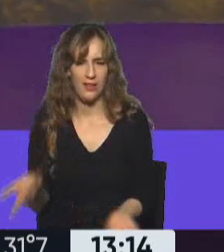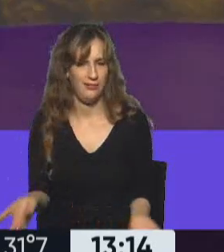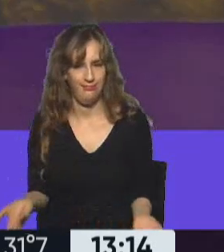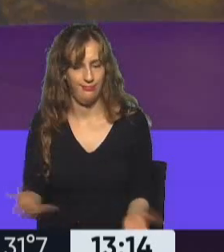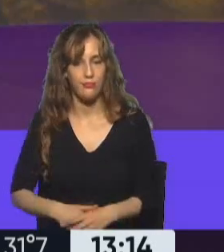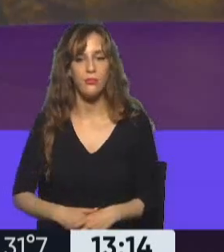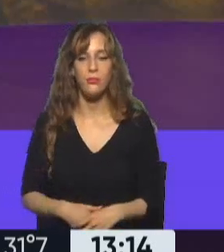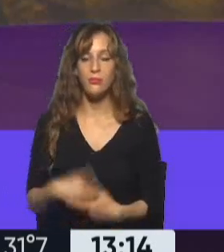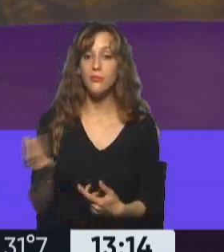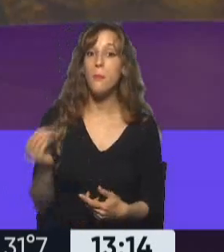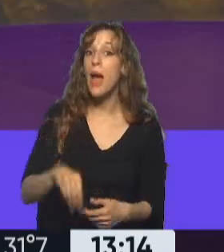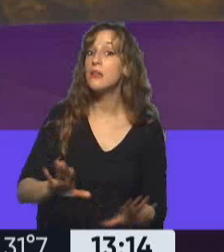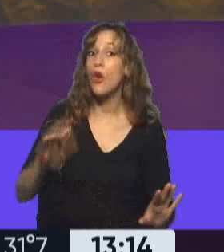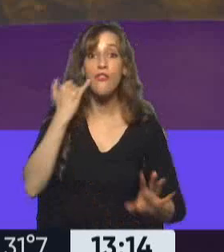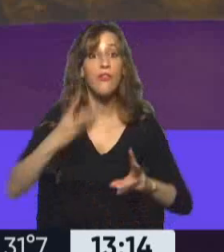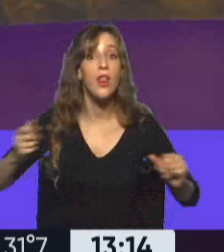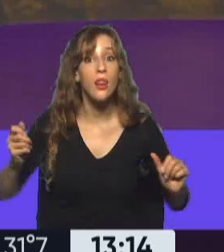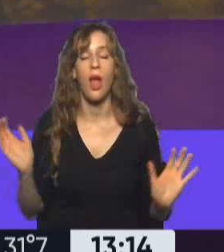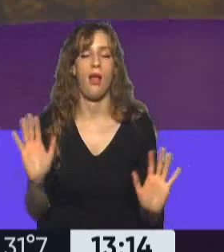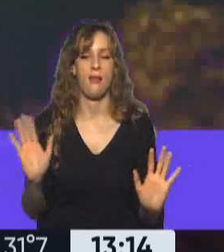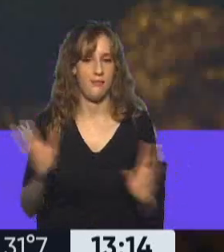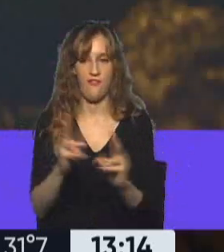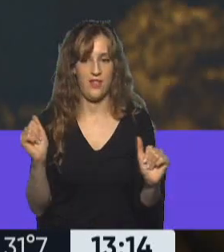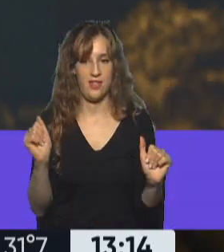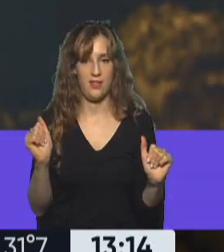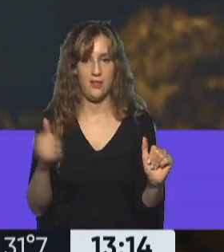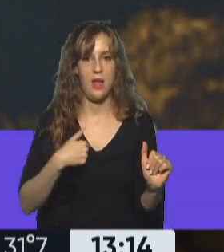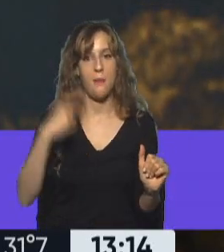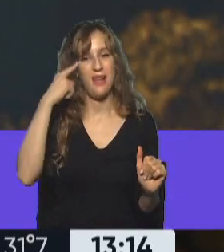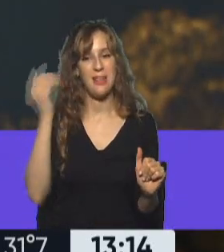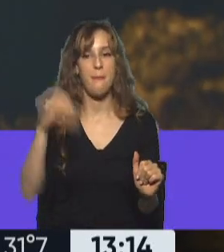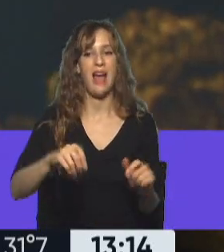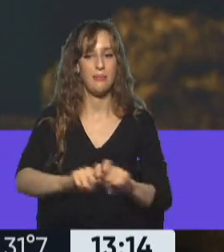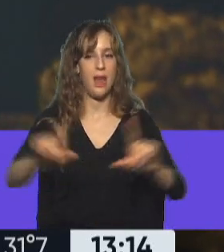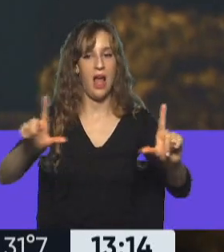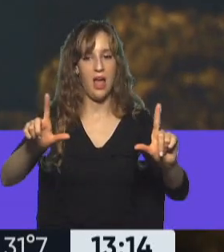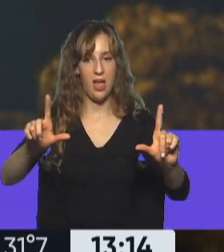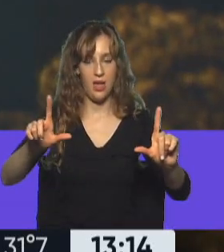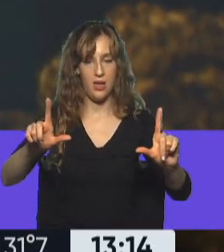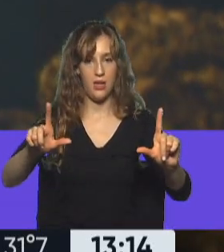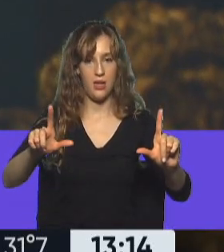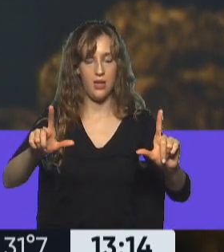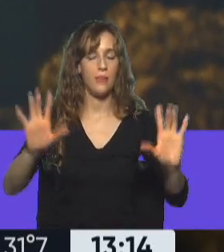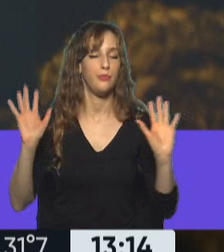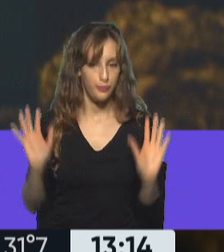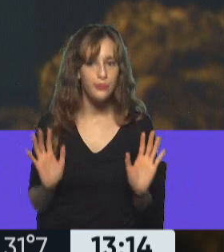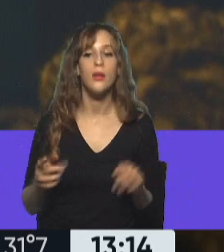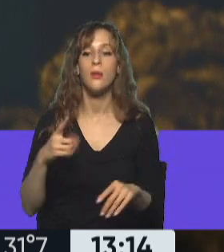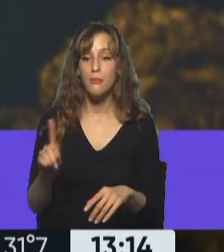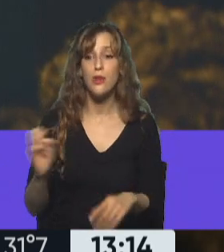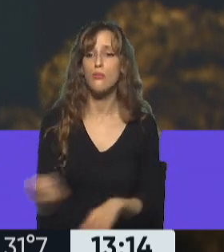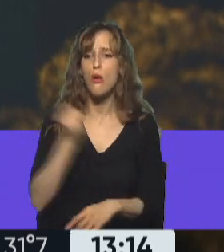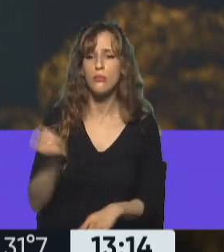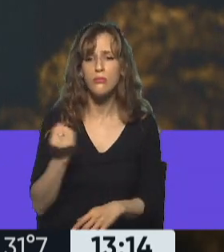o terminamos ahí. Bueno, digo, teníamos una placa más, pero lo que me parece importante